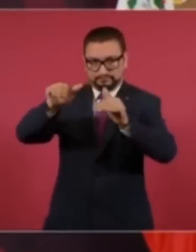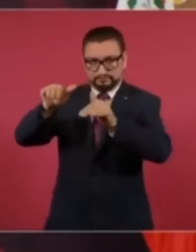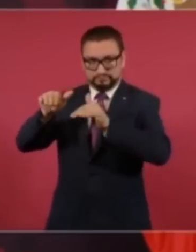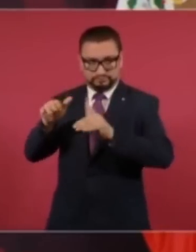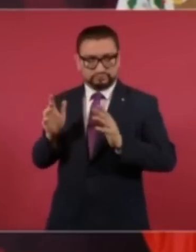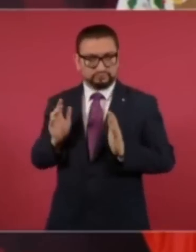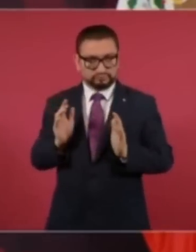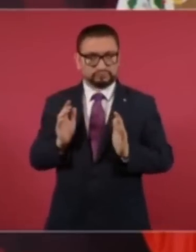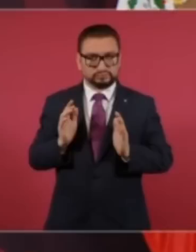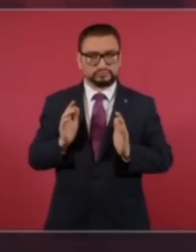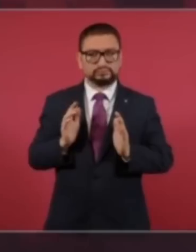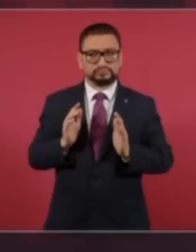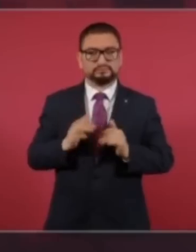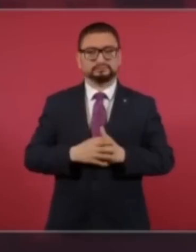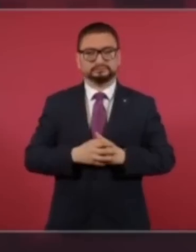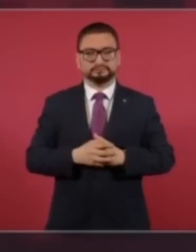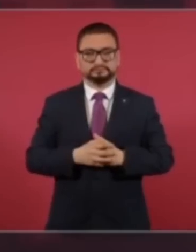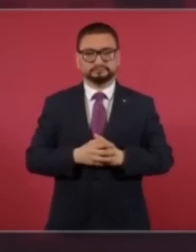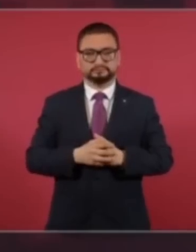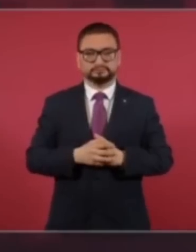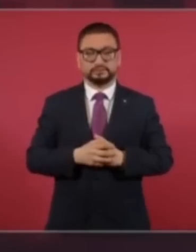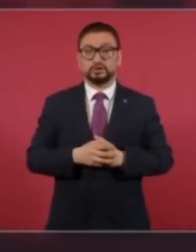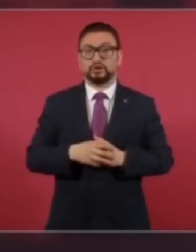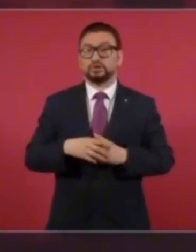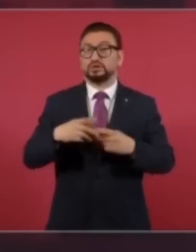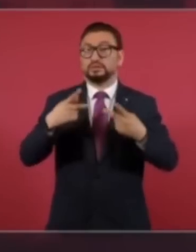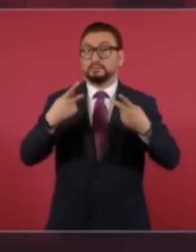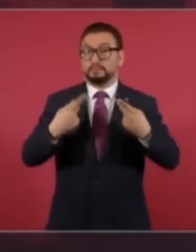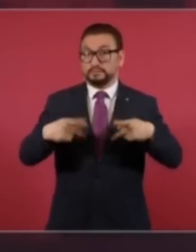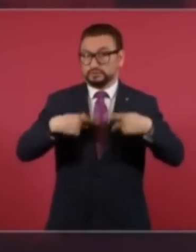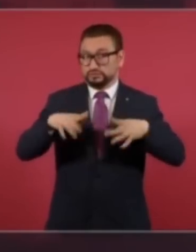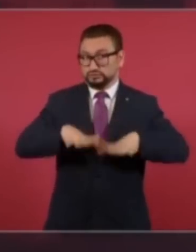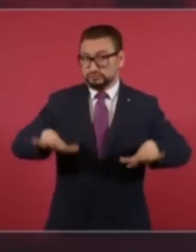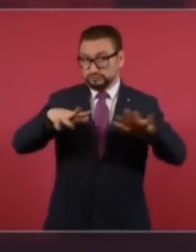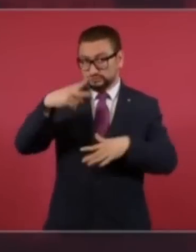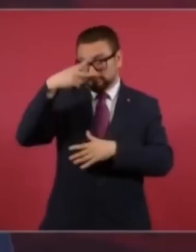para que el pueblo decidiera